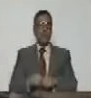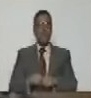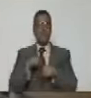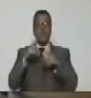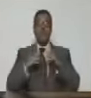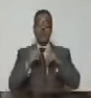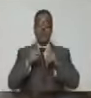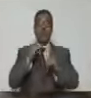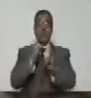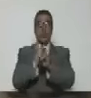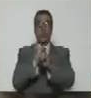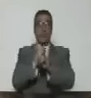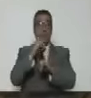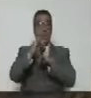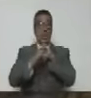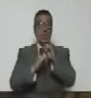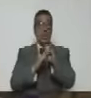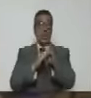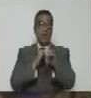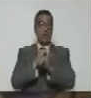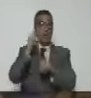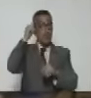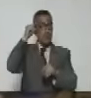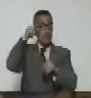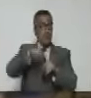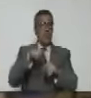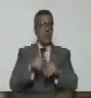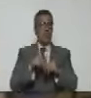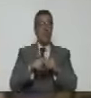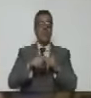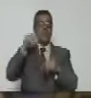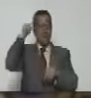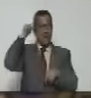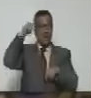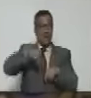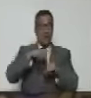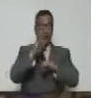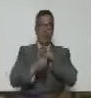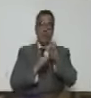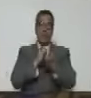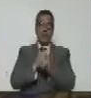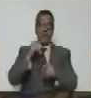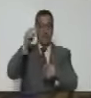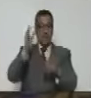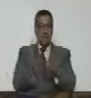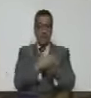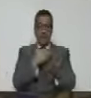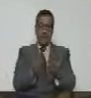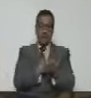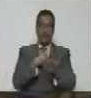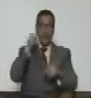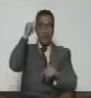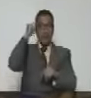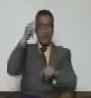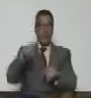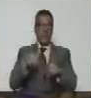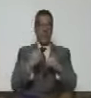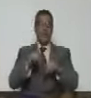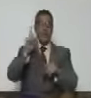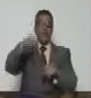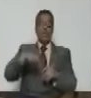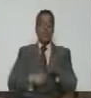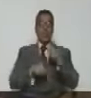este Día Internacional del Libro, nosotros estamos obligados a mencionar, tal día como hoy estaría, digamos, conmemoramos